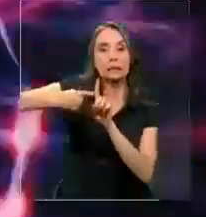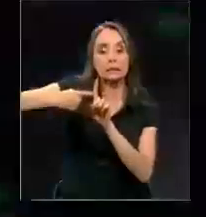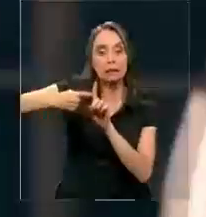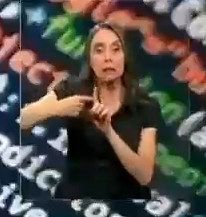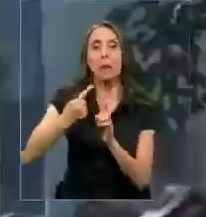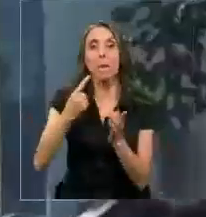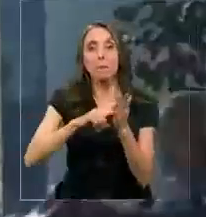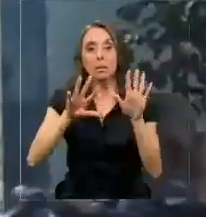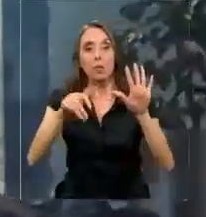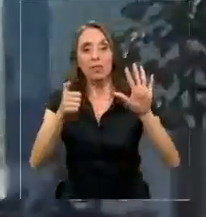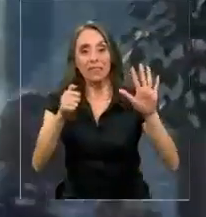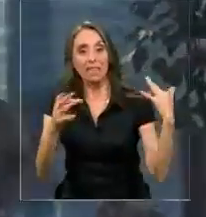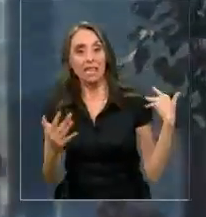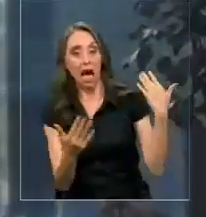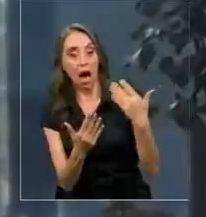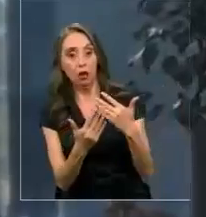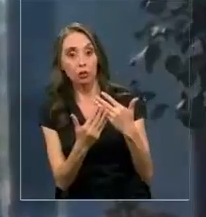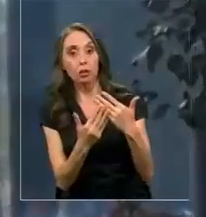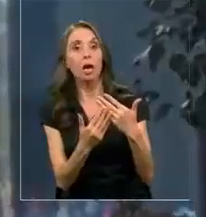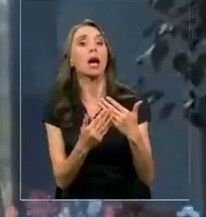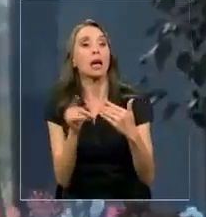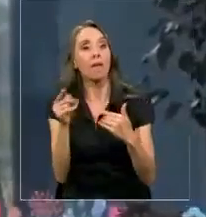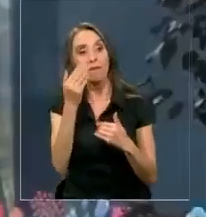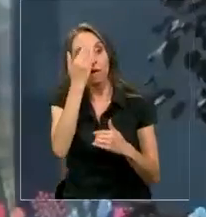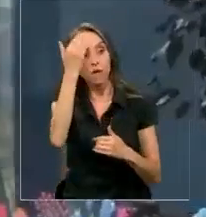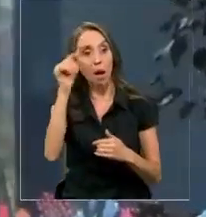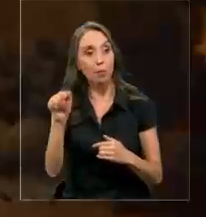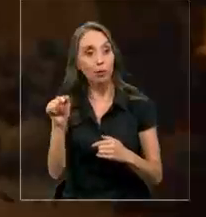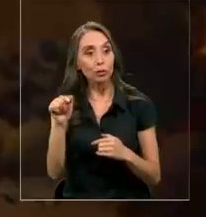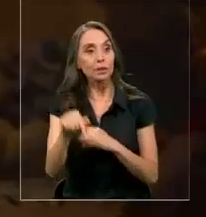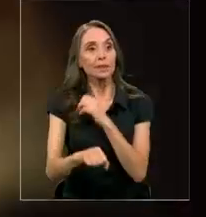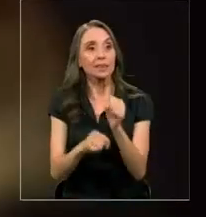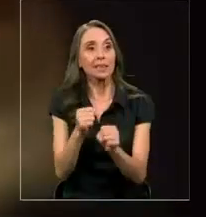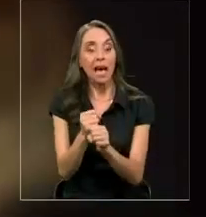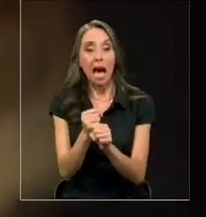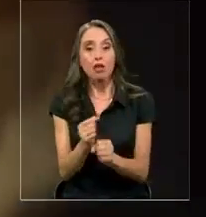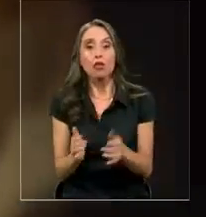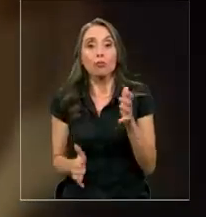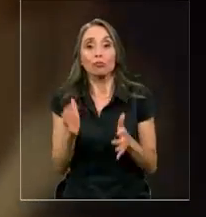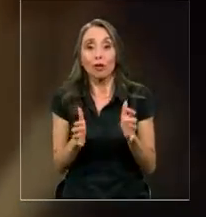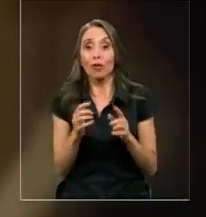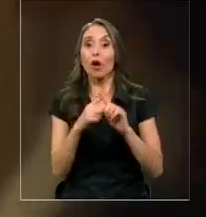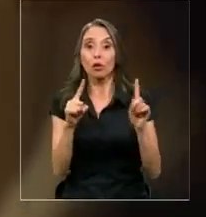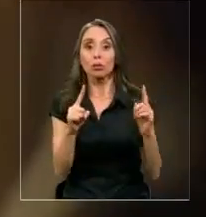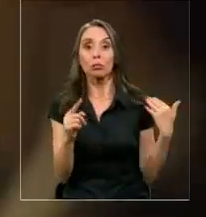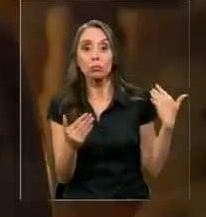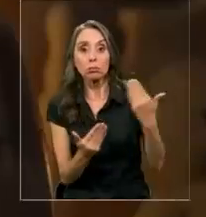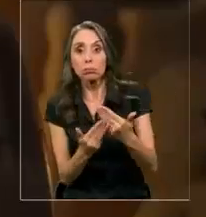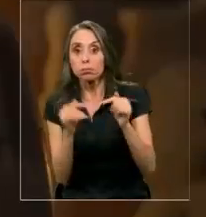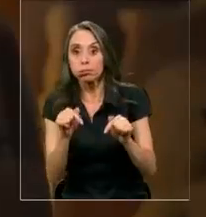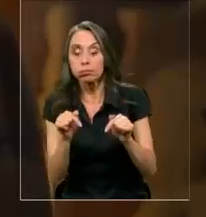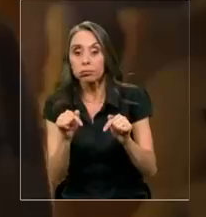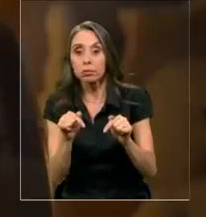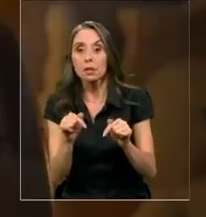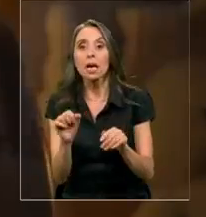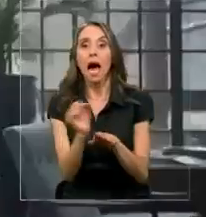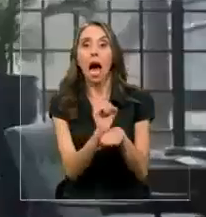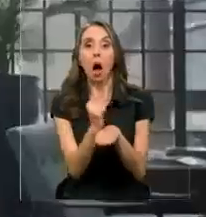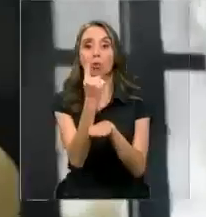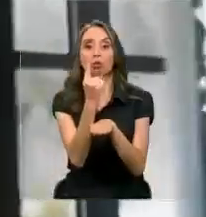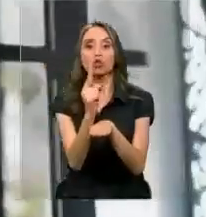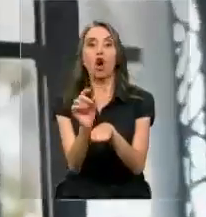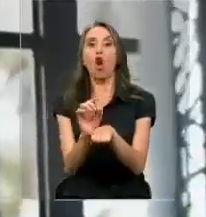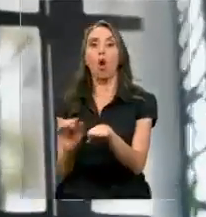Desde la década del 60 que se hizo conocida esta disciplina, pero este año marcó otro hito y viene mucho más. Autos que se